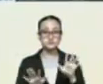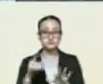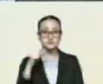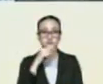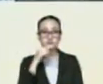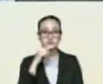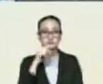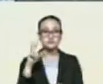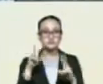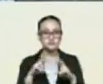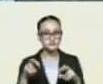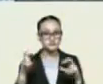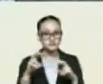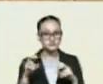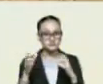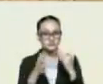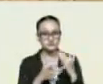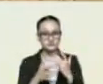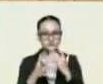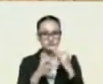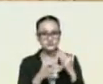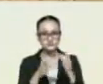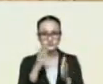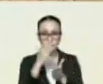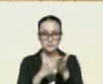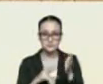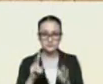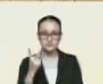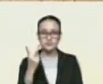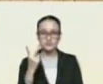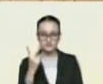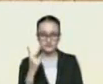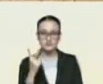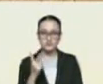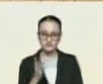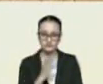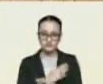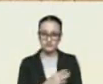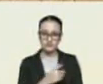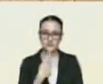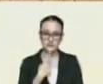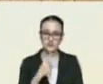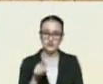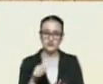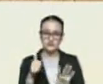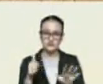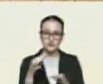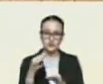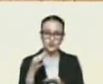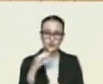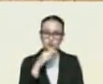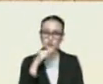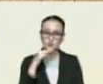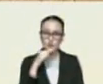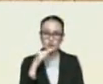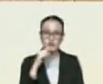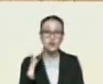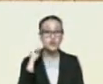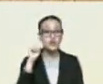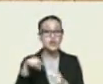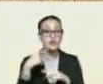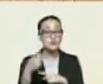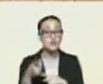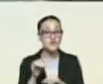La auditoría de telecomunicaciones fase 2 se hizo como estaba programada el 16 de octubre, el día después